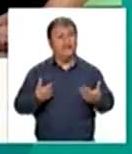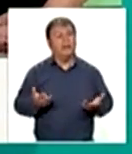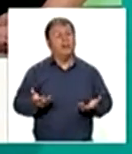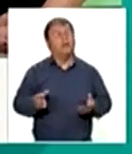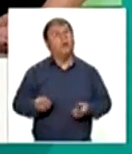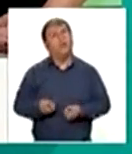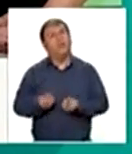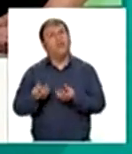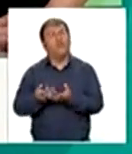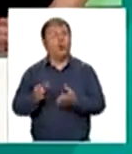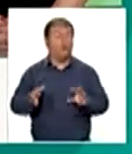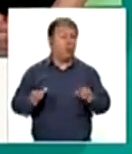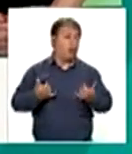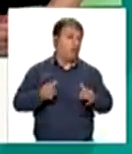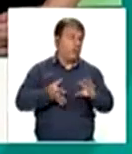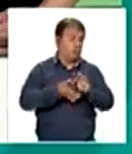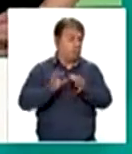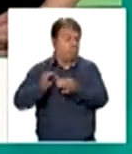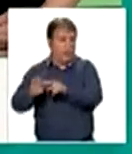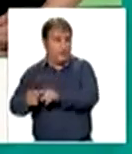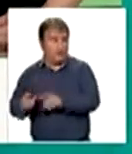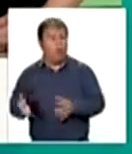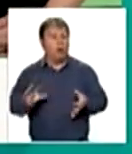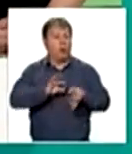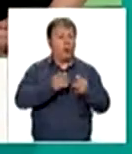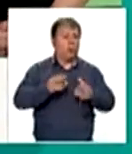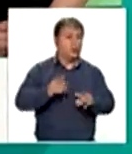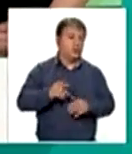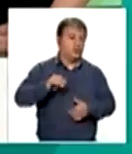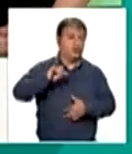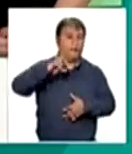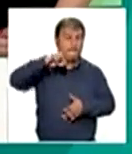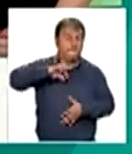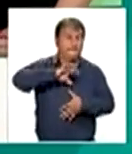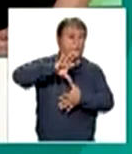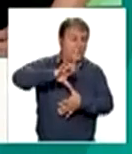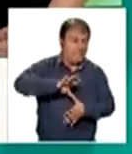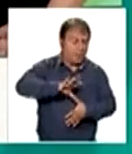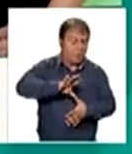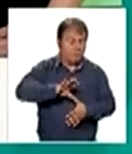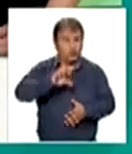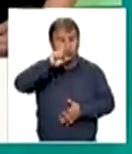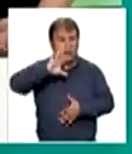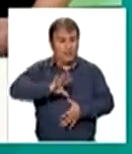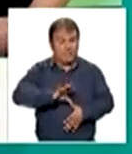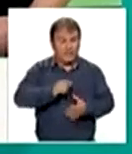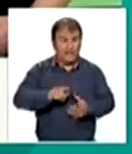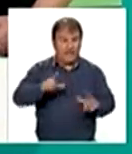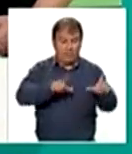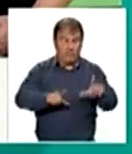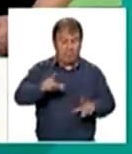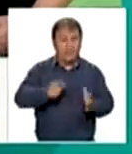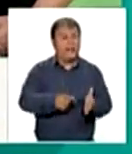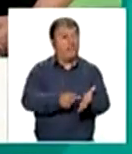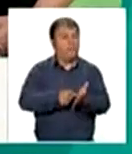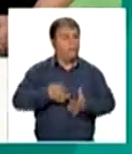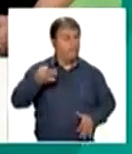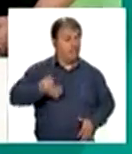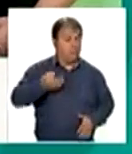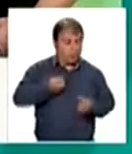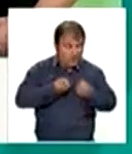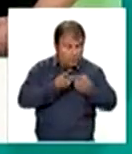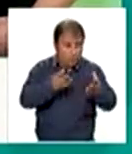como Juegos Olímpicos, Juegos Panamericanos o Sudamericanos, es que el laboratorio tiene la obligación de